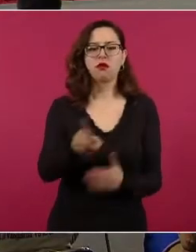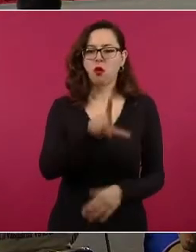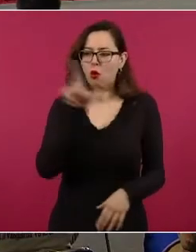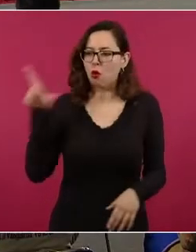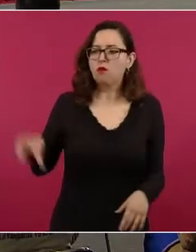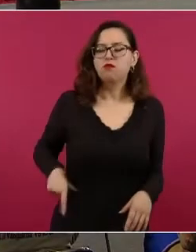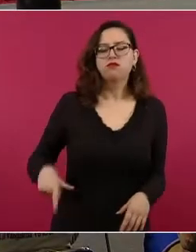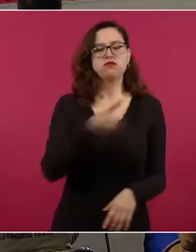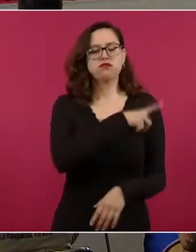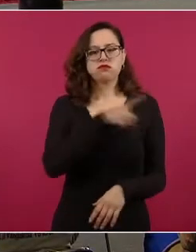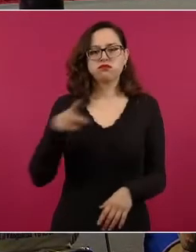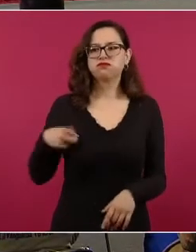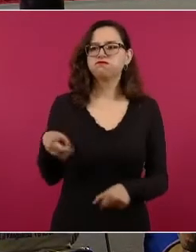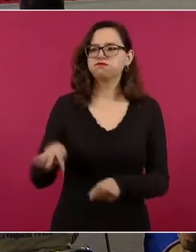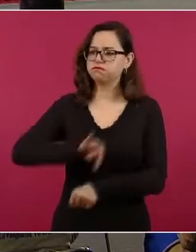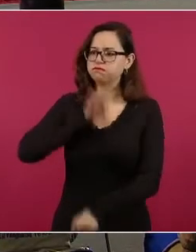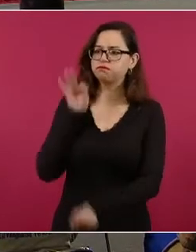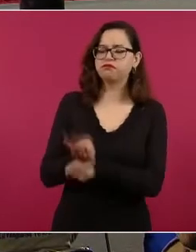Entonces,